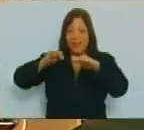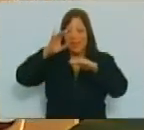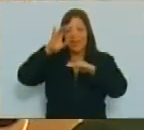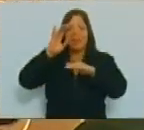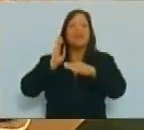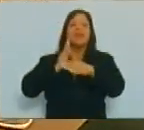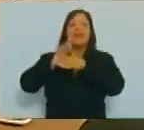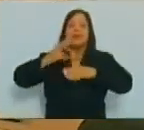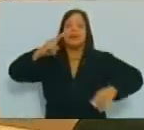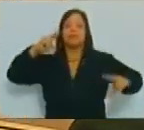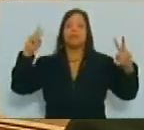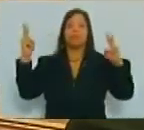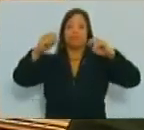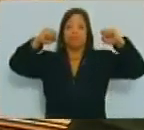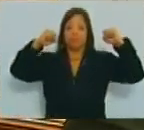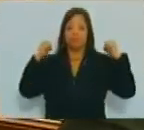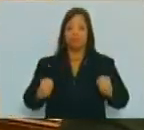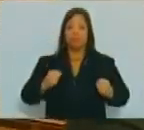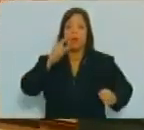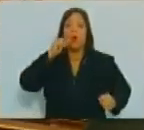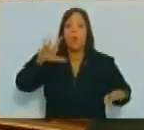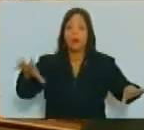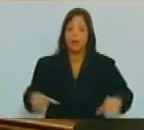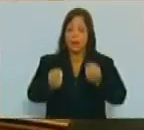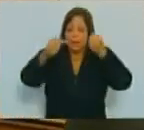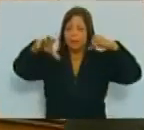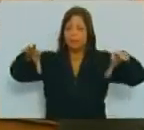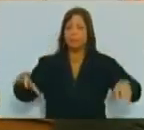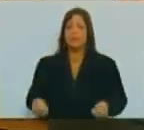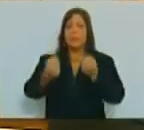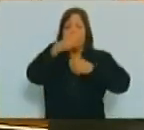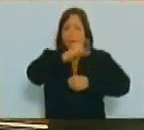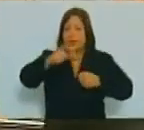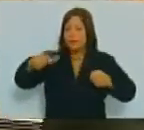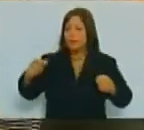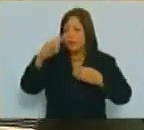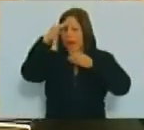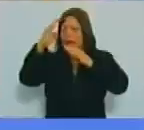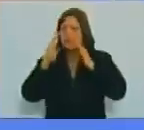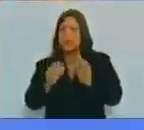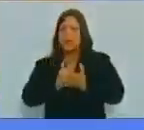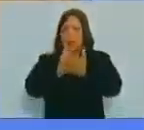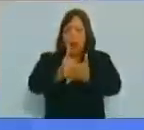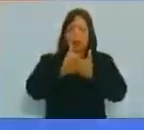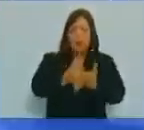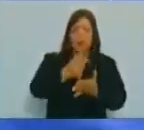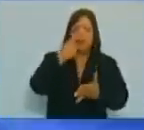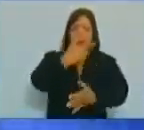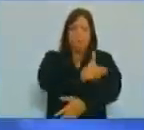convirtieron en héroes rescatando personas atendiendo gente